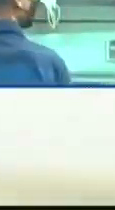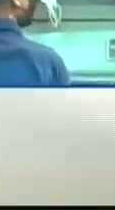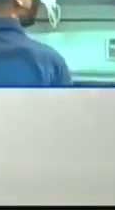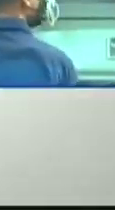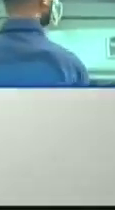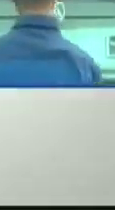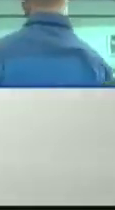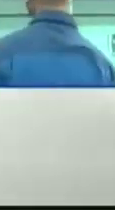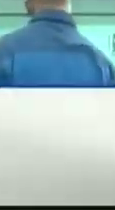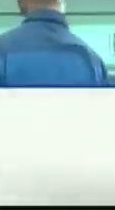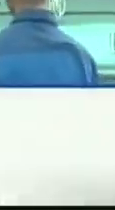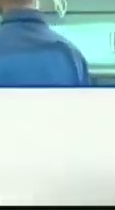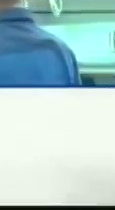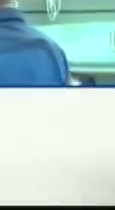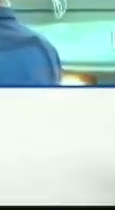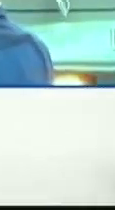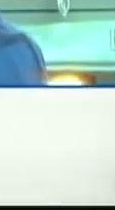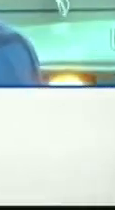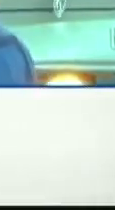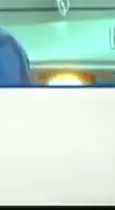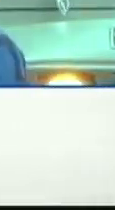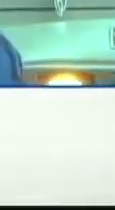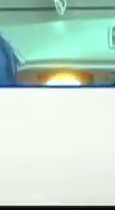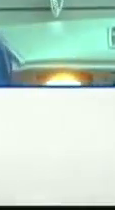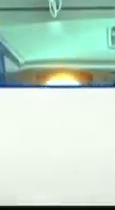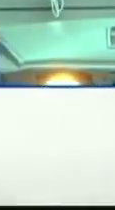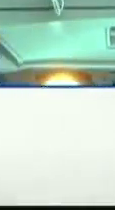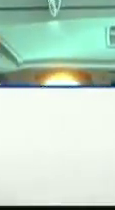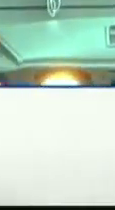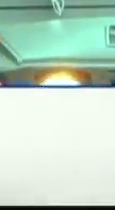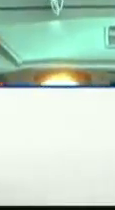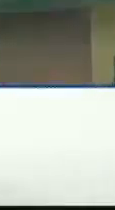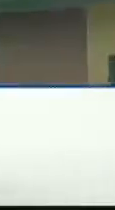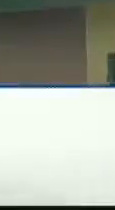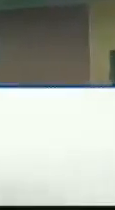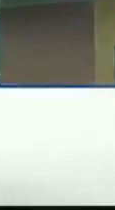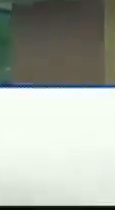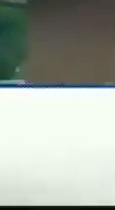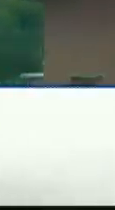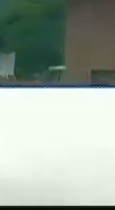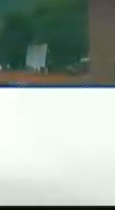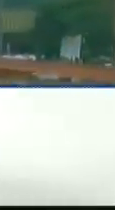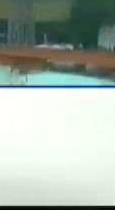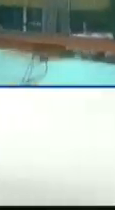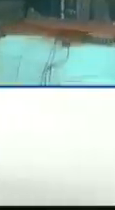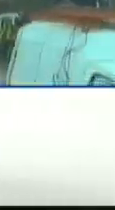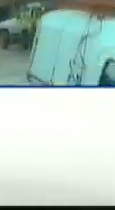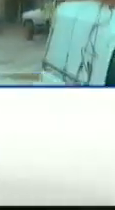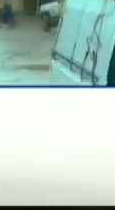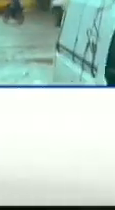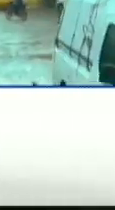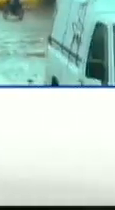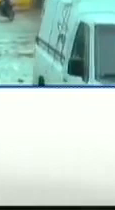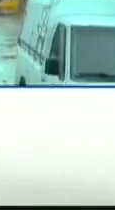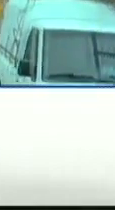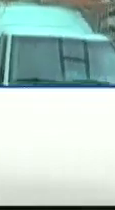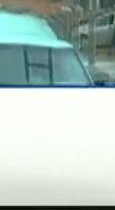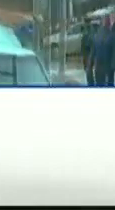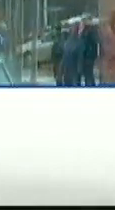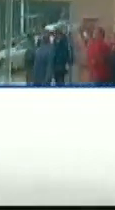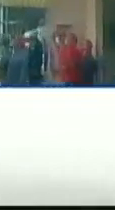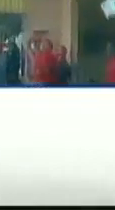conversando con la gente, viendo toda la ruta ya limpia, que nosotros una semana antes,